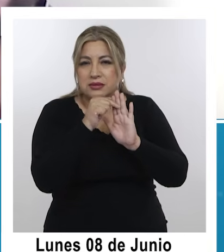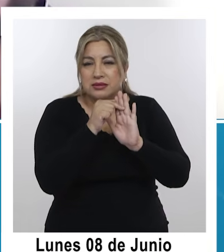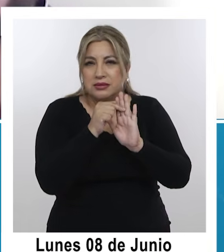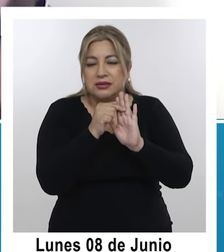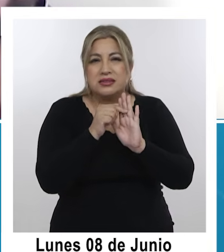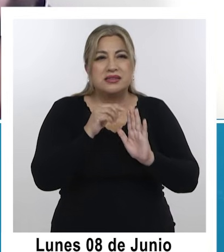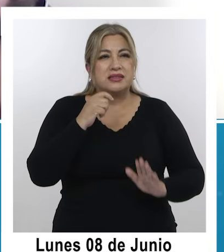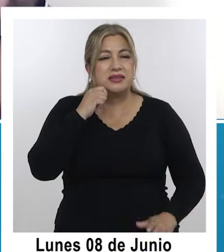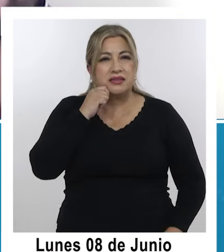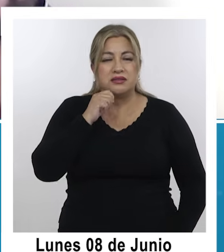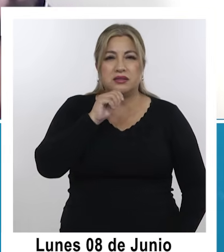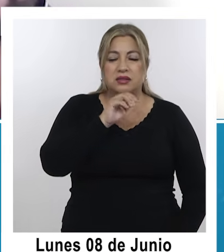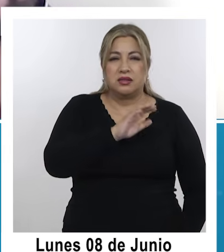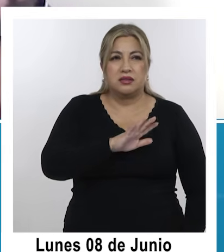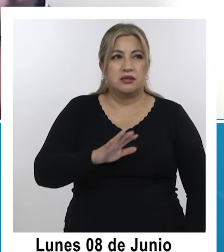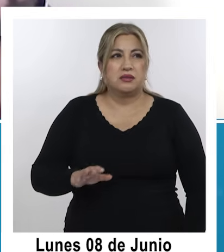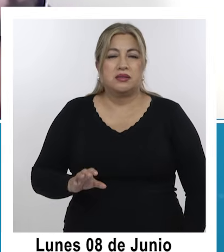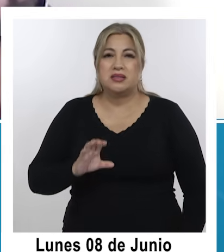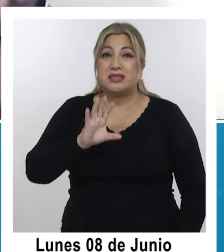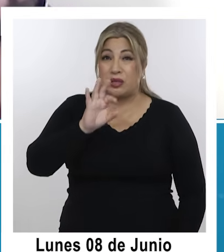el